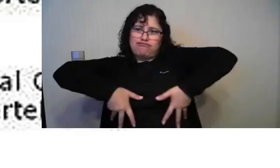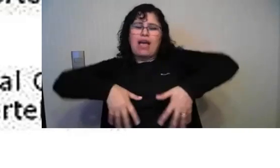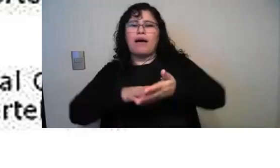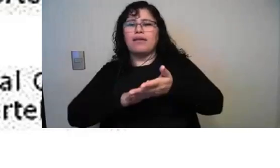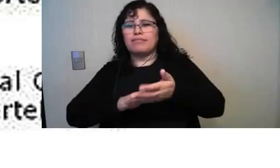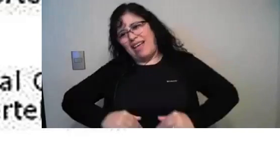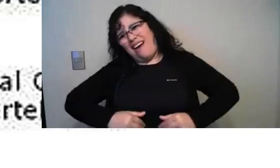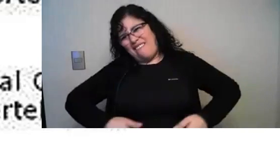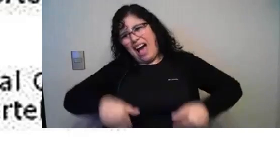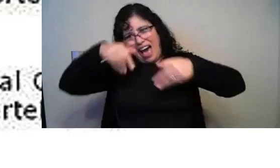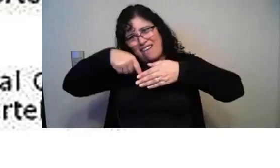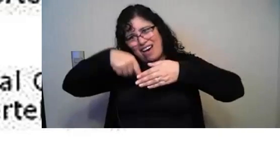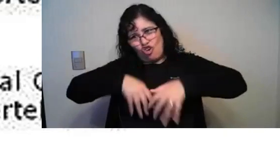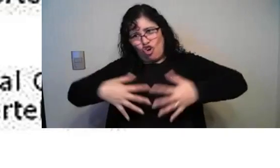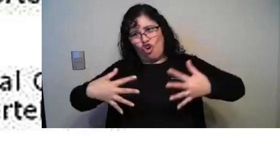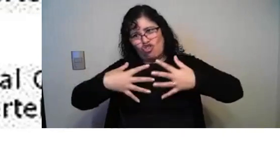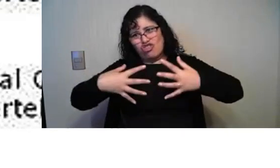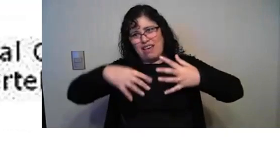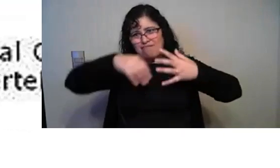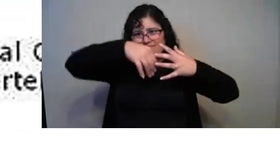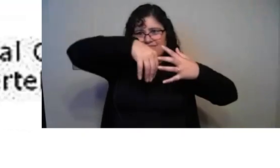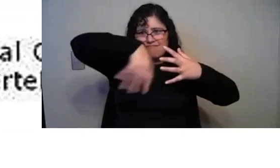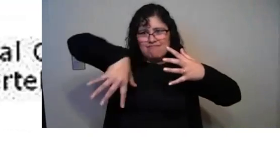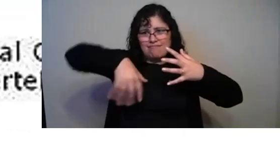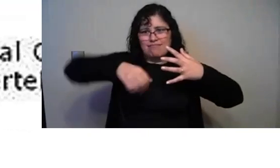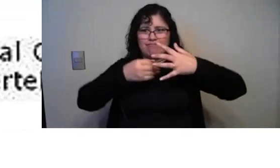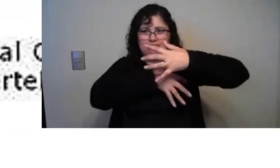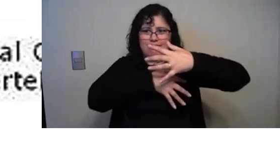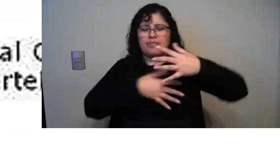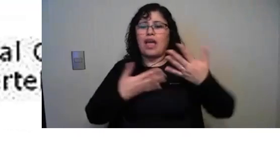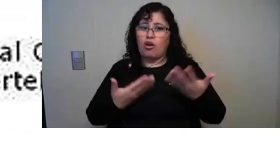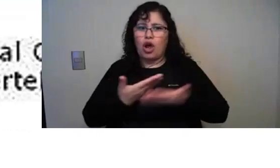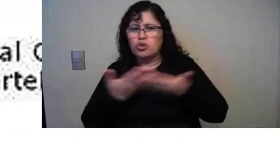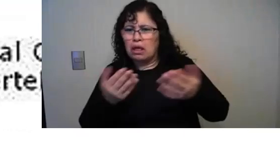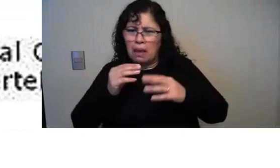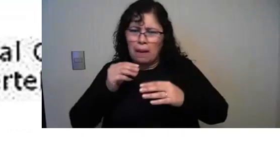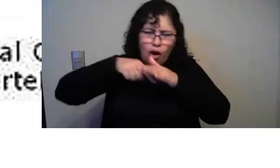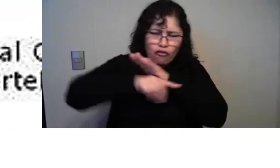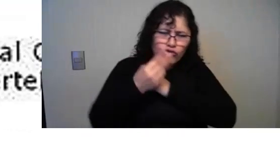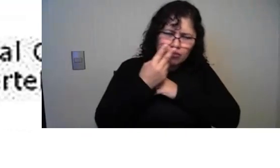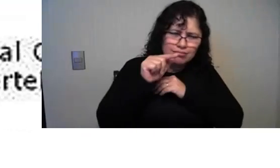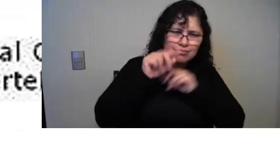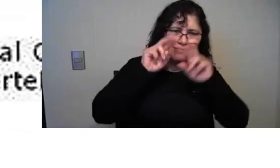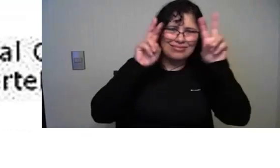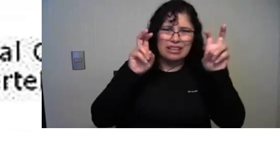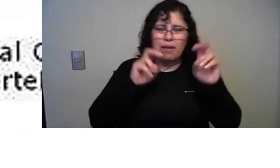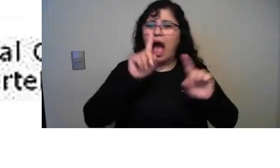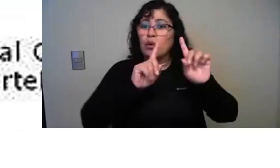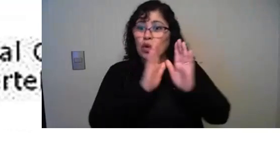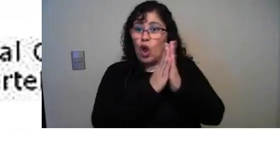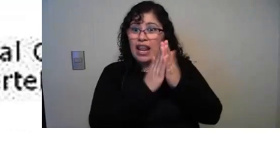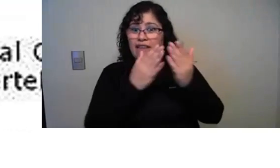de las costillas, y si quisieran profundizar en el tema, se van a encontrar con, en alguna literatura, 12